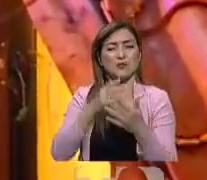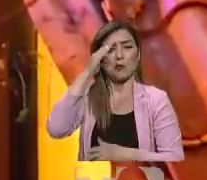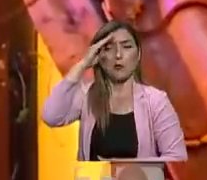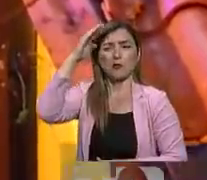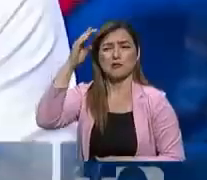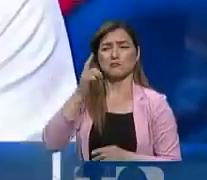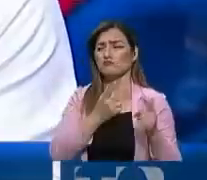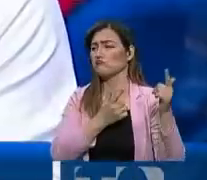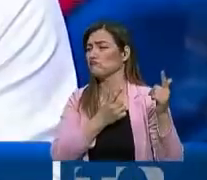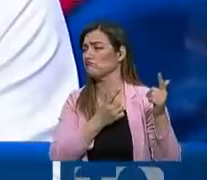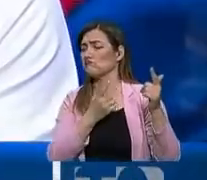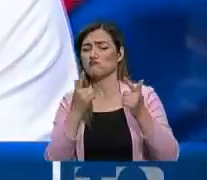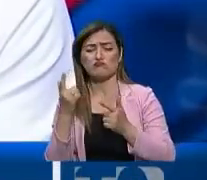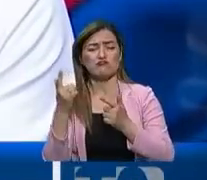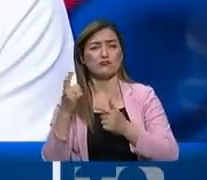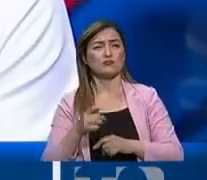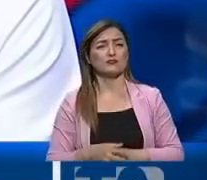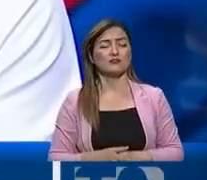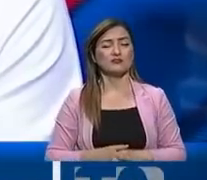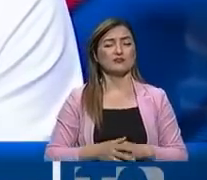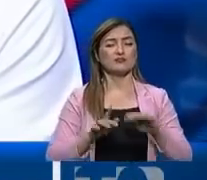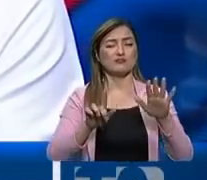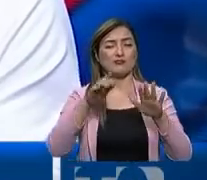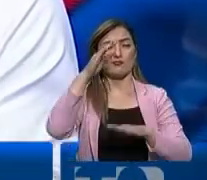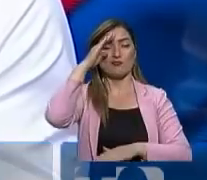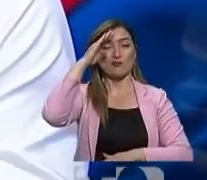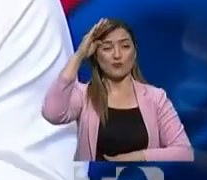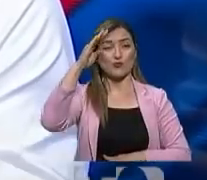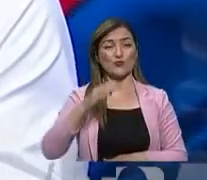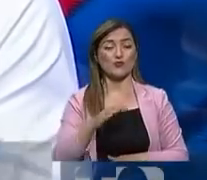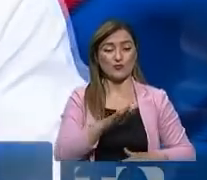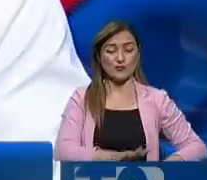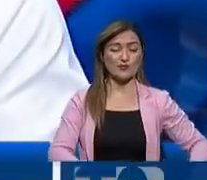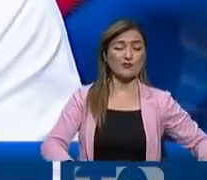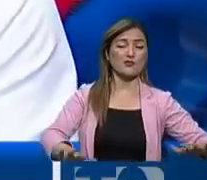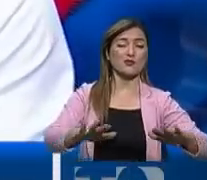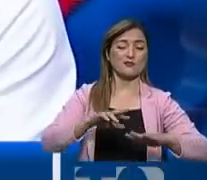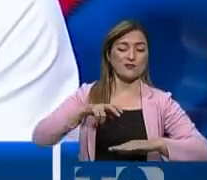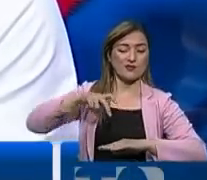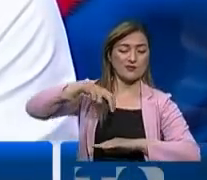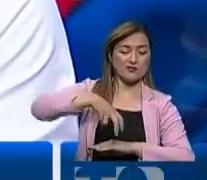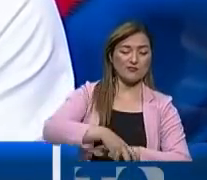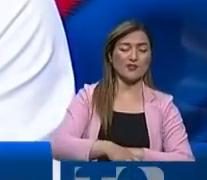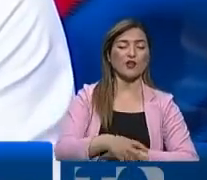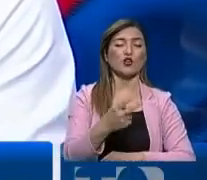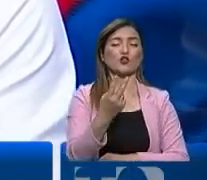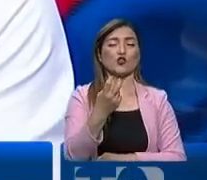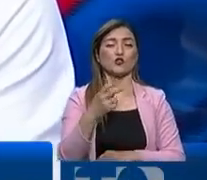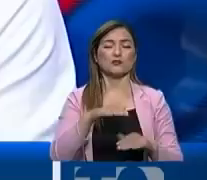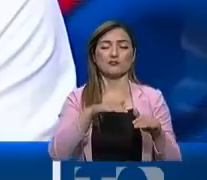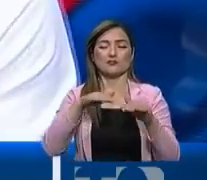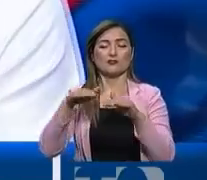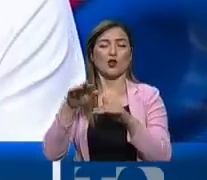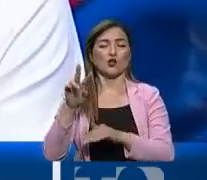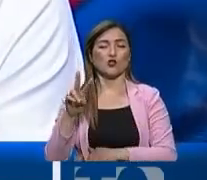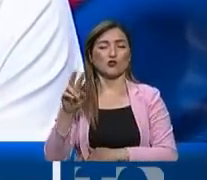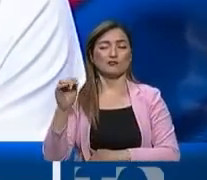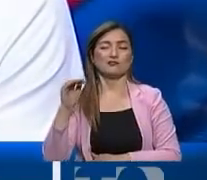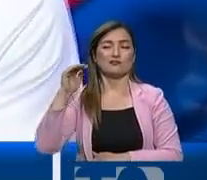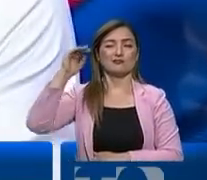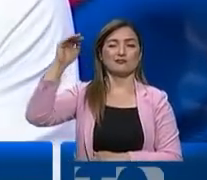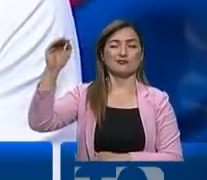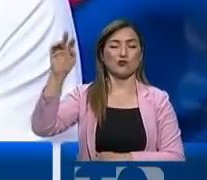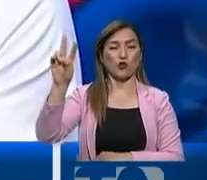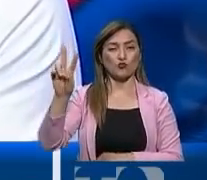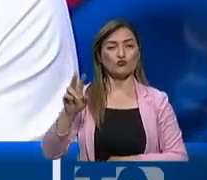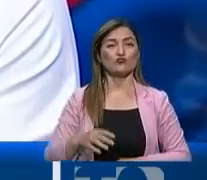agentes policiales. Ahí permanecen 6 policías, 2 en la parte baja de las escalinatas, 2 a la altura de la mitad del cerro y 2